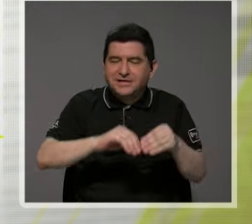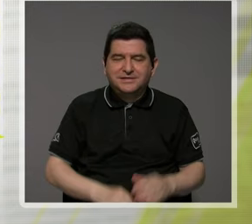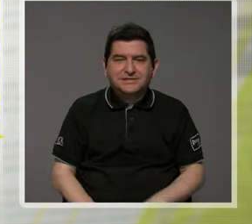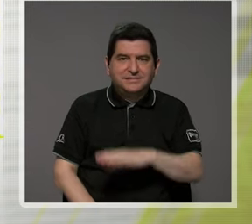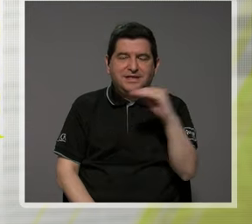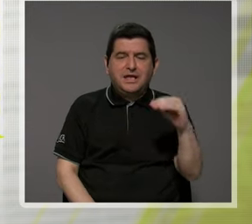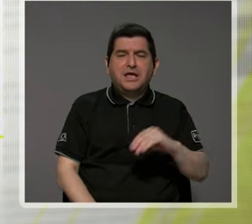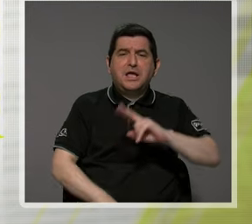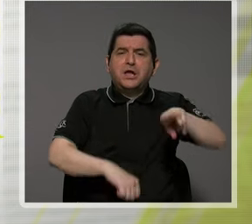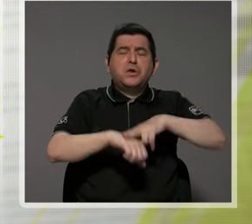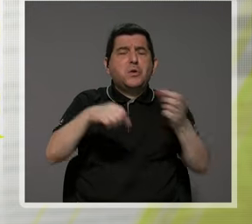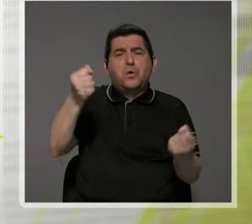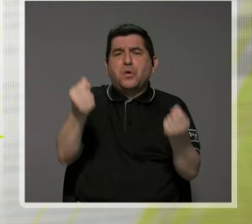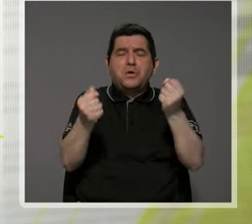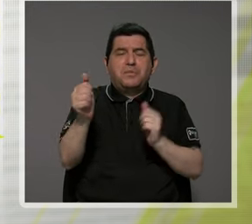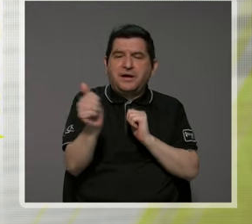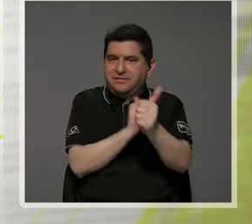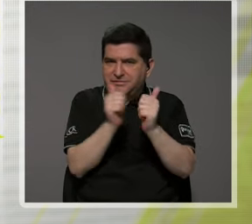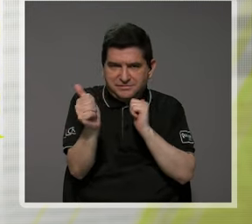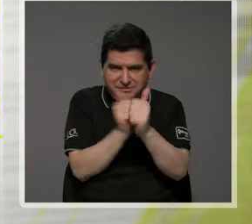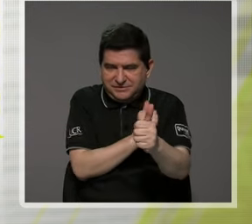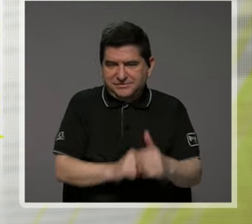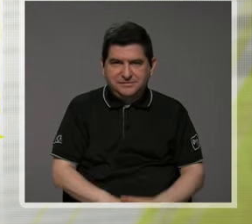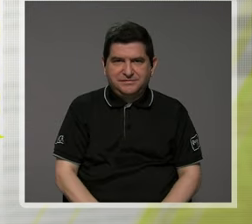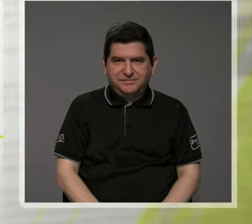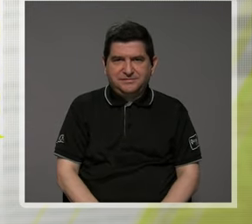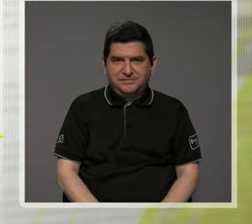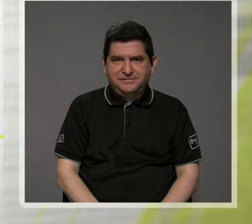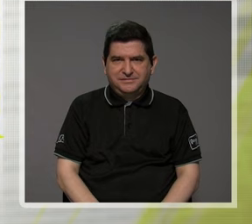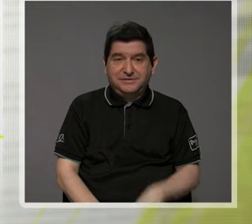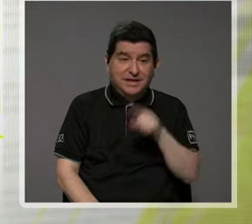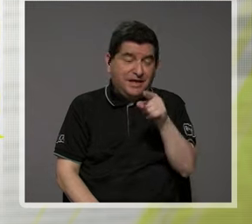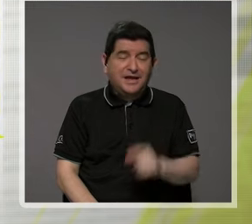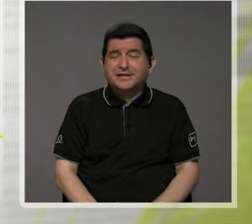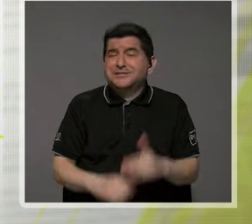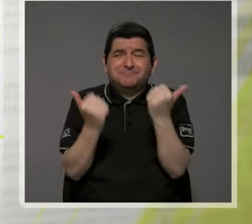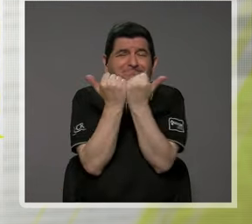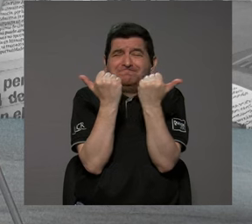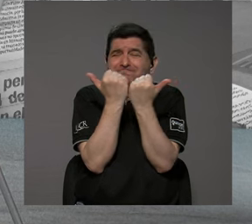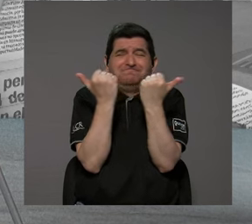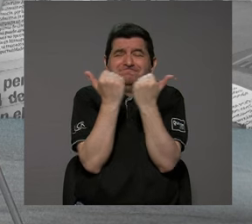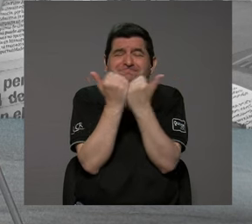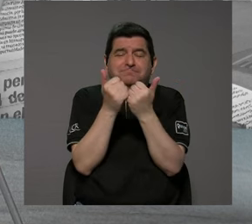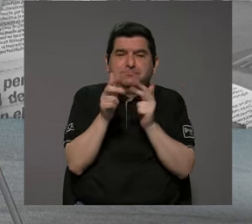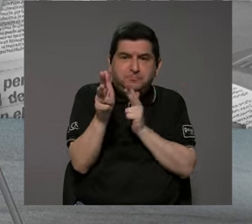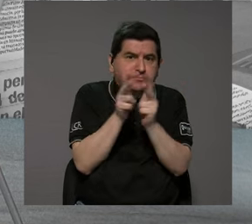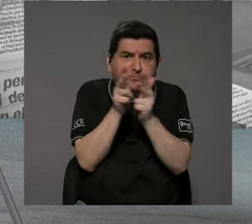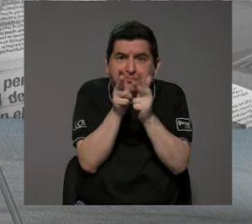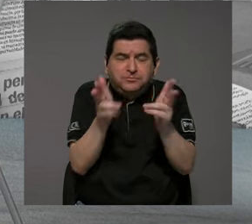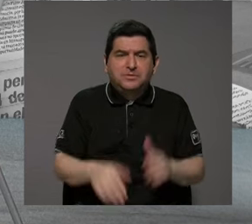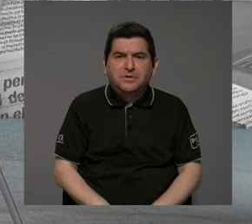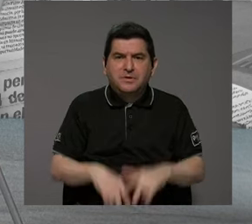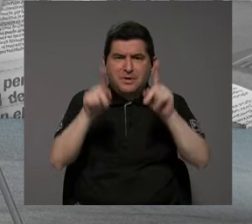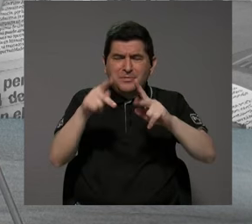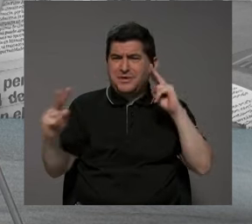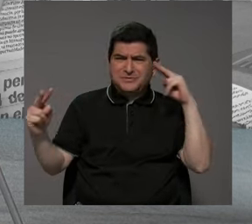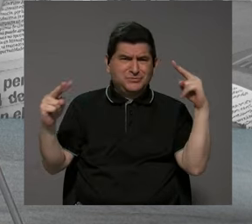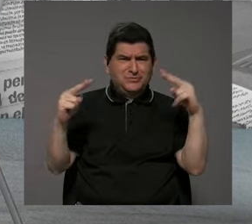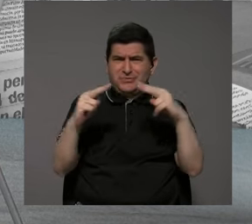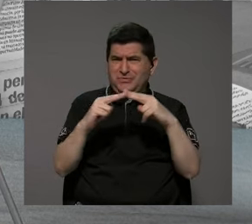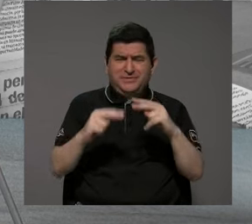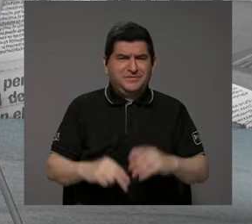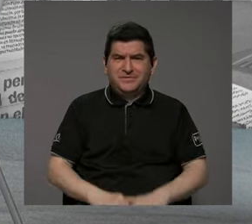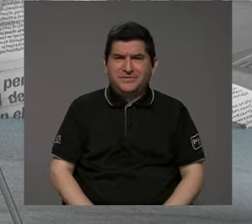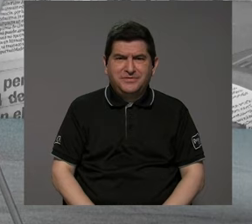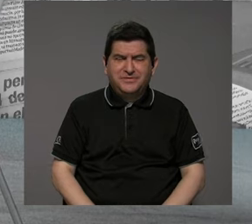tránsito común y corriente que hay ahí una zona saturada es saturadísimo a la gente no conoce los